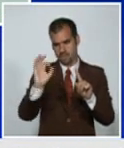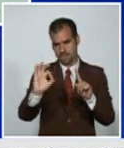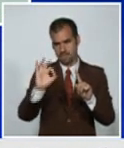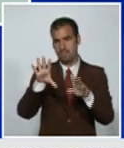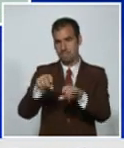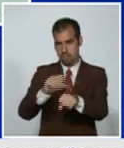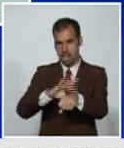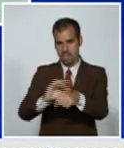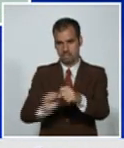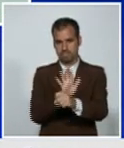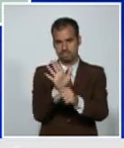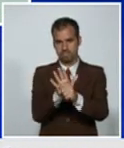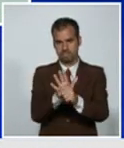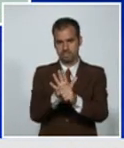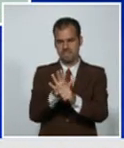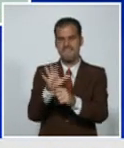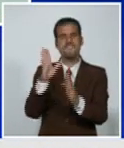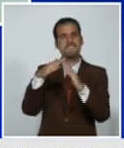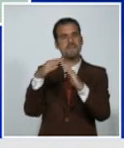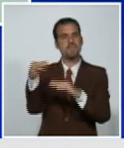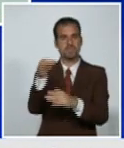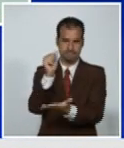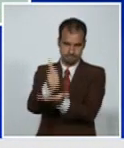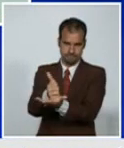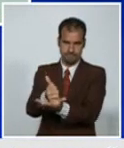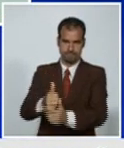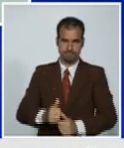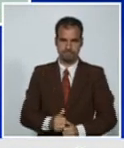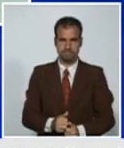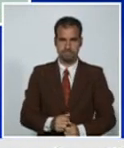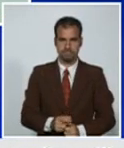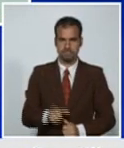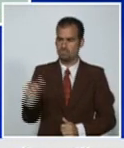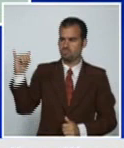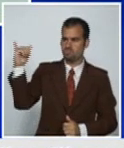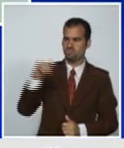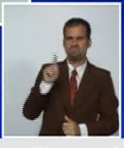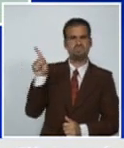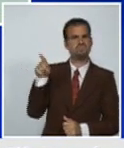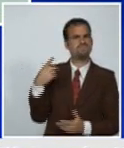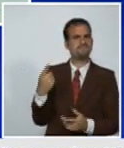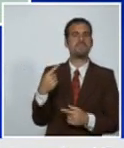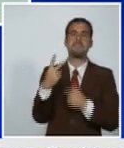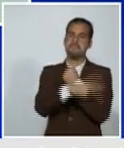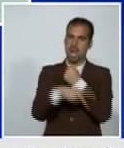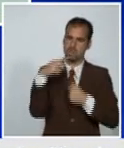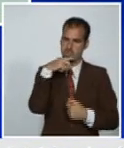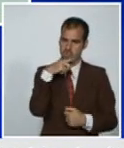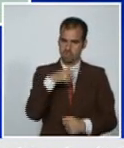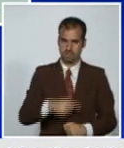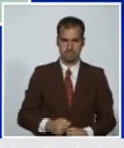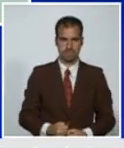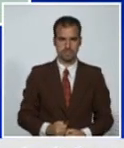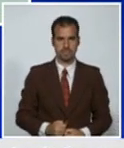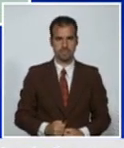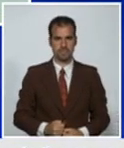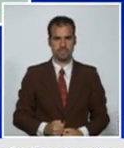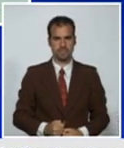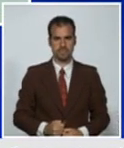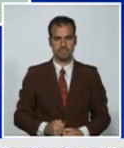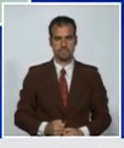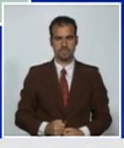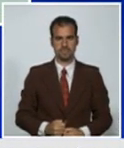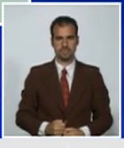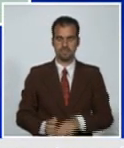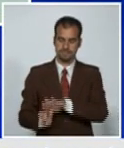municipio cabecera, Las Tunas, viajero cubano procedente de Rusia. Y en Holguín se diagnostican